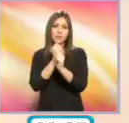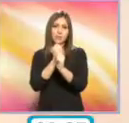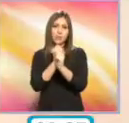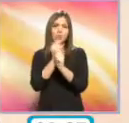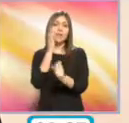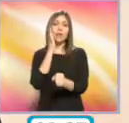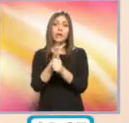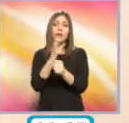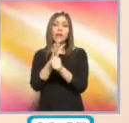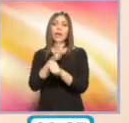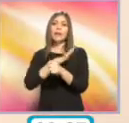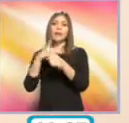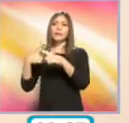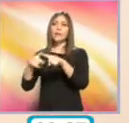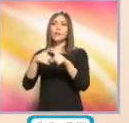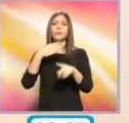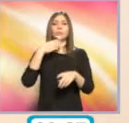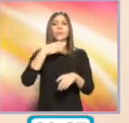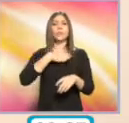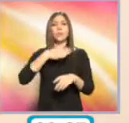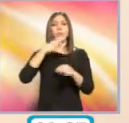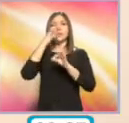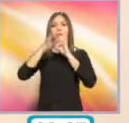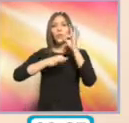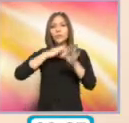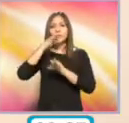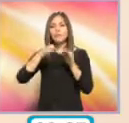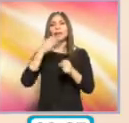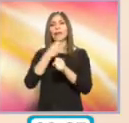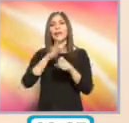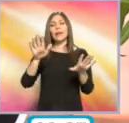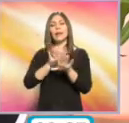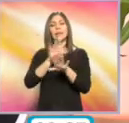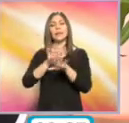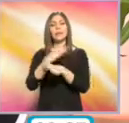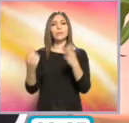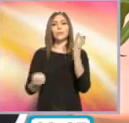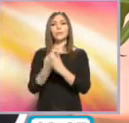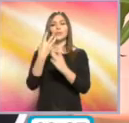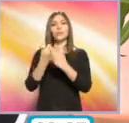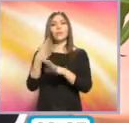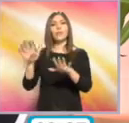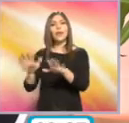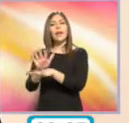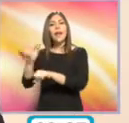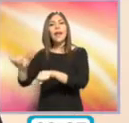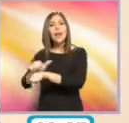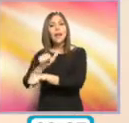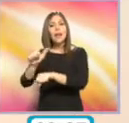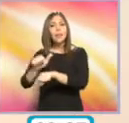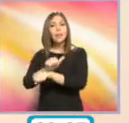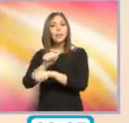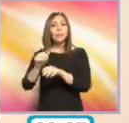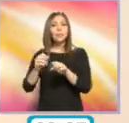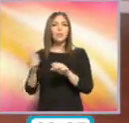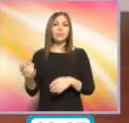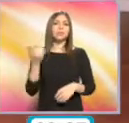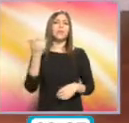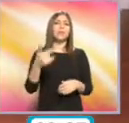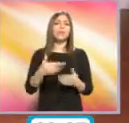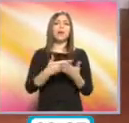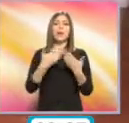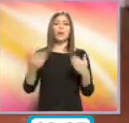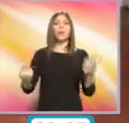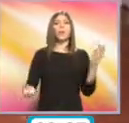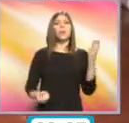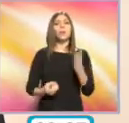pues nos traes buenas noticias, arquitecta, porque pues se han renovado ya algunas unidades, se han puesto también, se han dispuesto algunas rutas nuevas